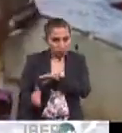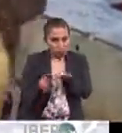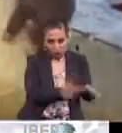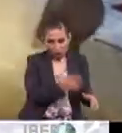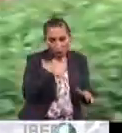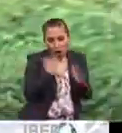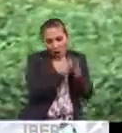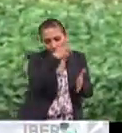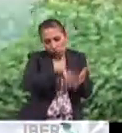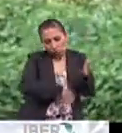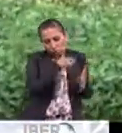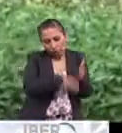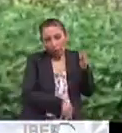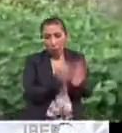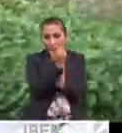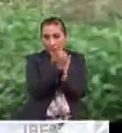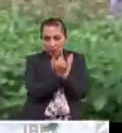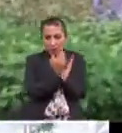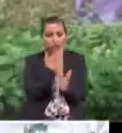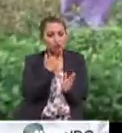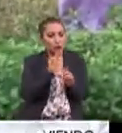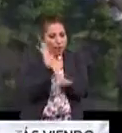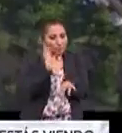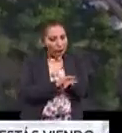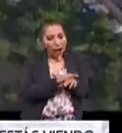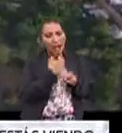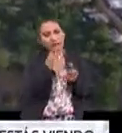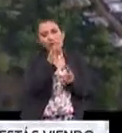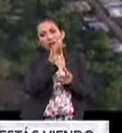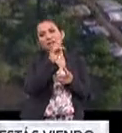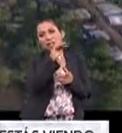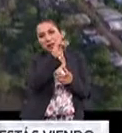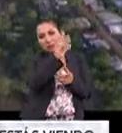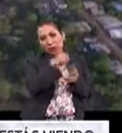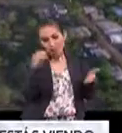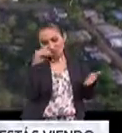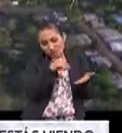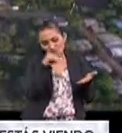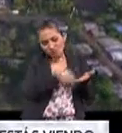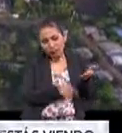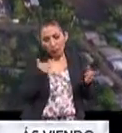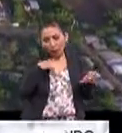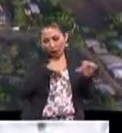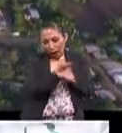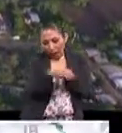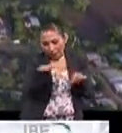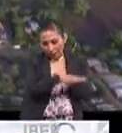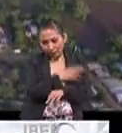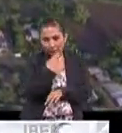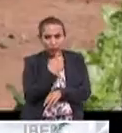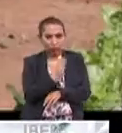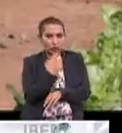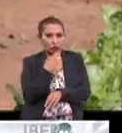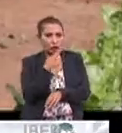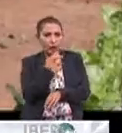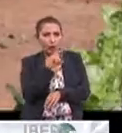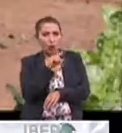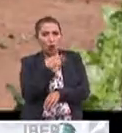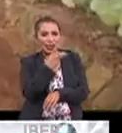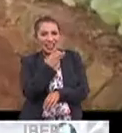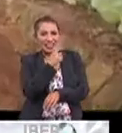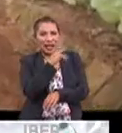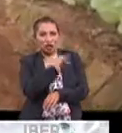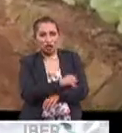decir, bajos en azúcar, con un mayor aporte de fibra, vamos sustituyendo también el consumo de carbohidratos hacia